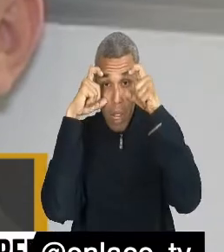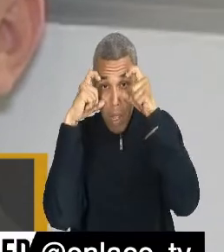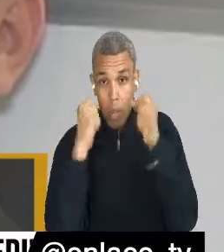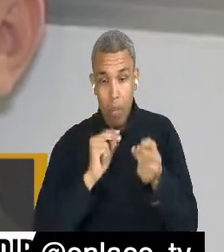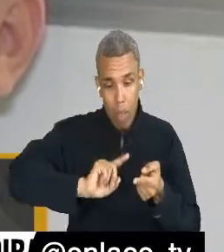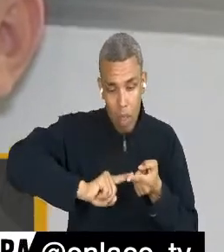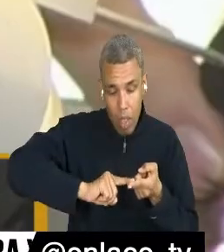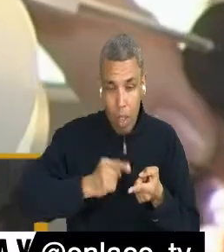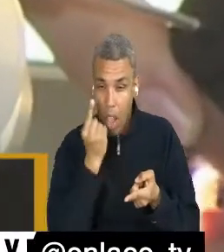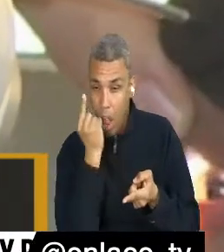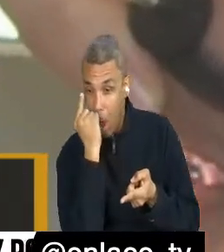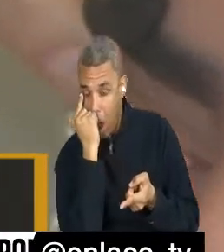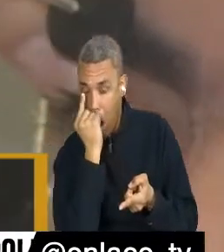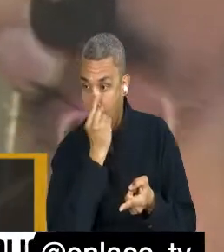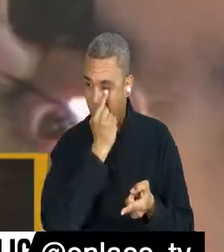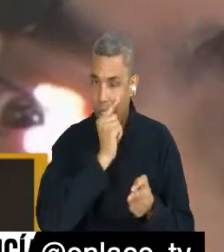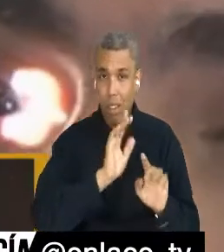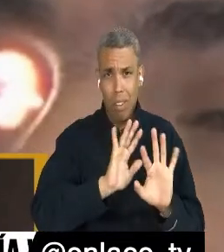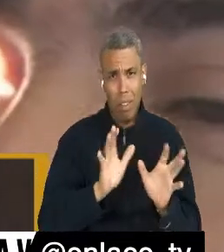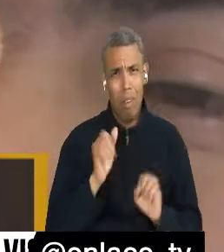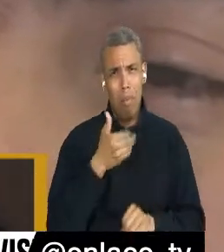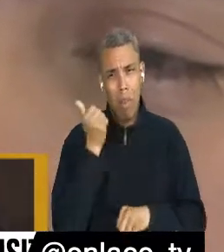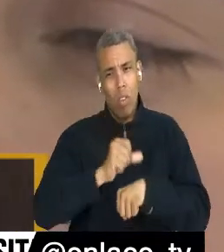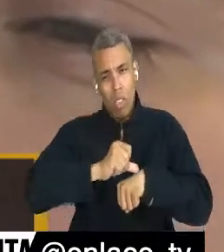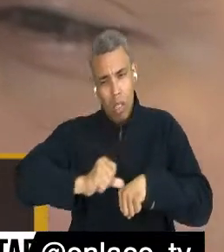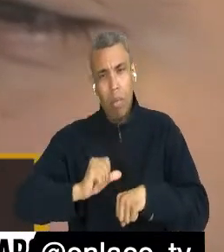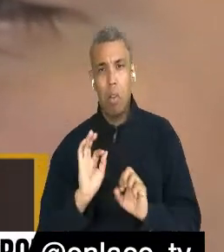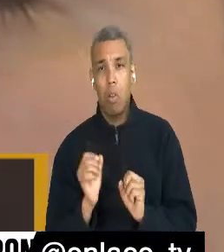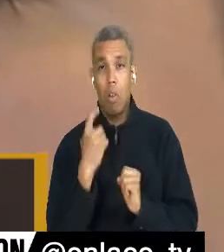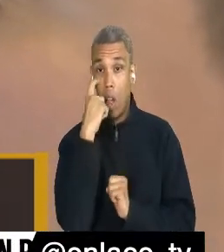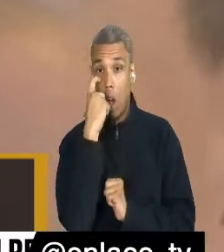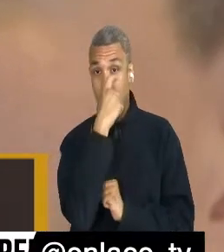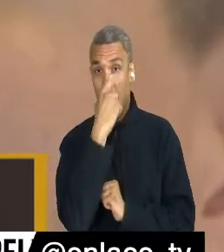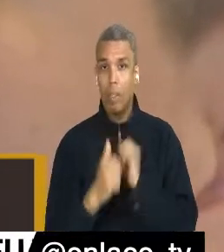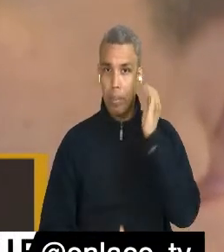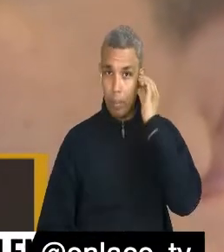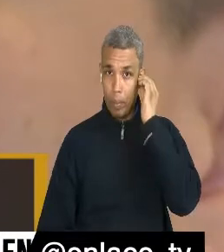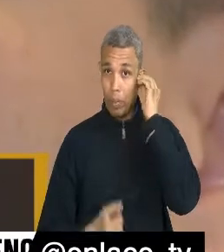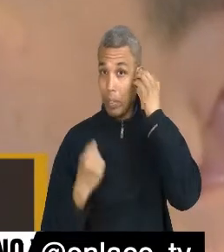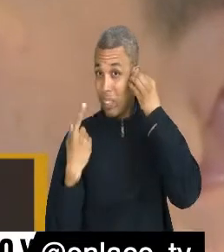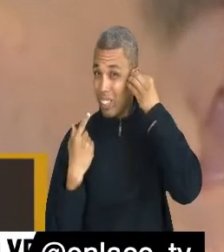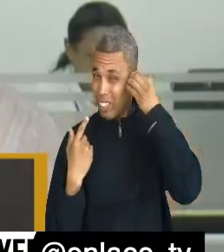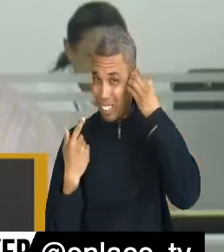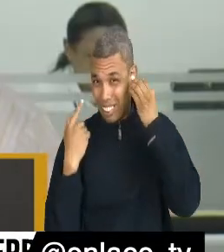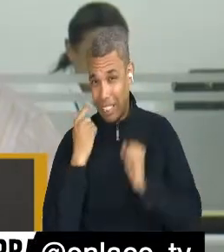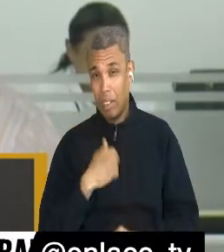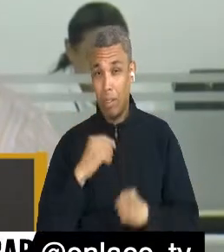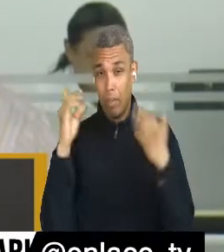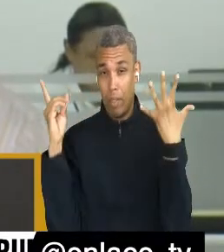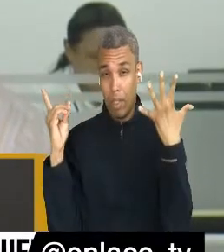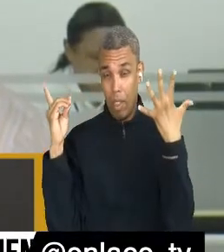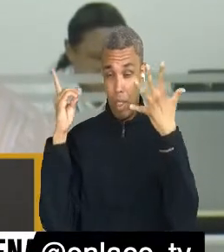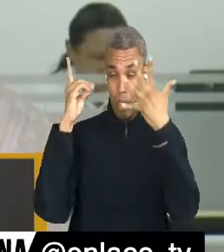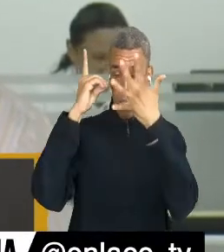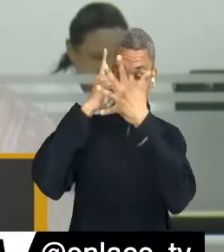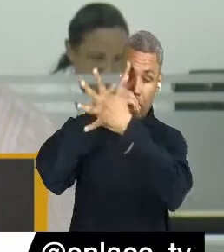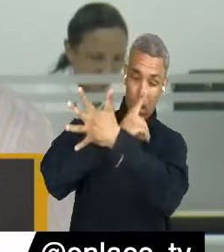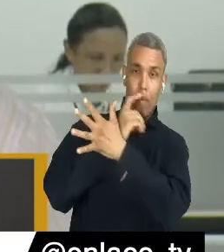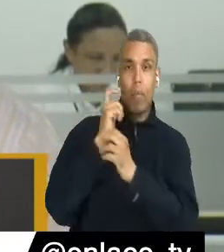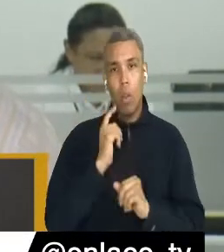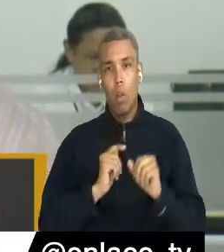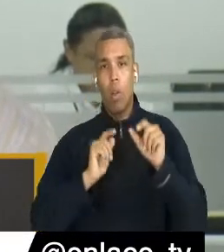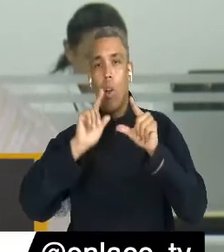contacto, que puedan pagar su cirugía a cuotas en un crédito directo con el centro ocular. Tienen incluido el pasaje, el hospedaje, la